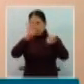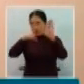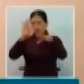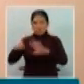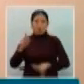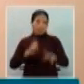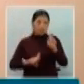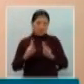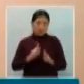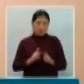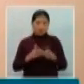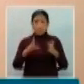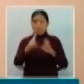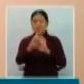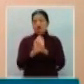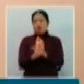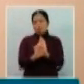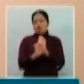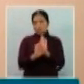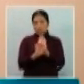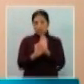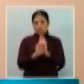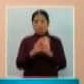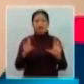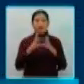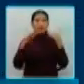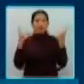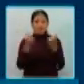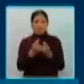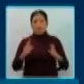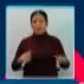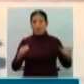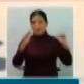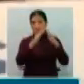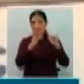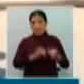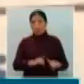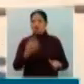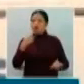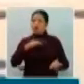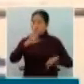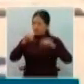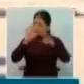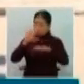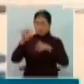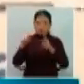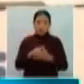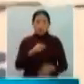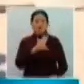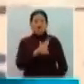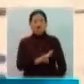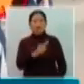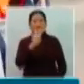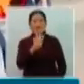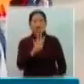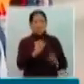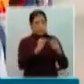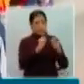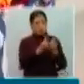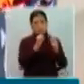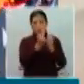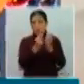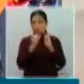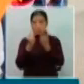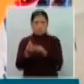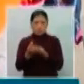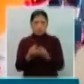desplegado, como ejemplo le pongo, en el departamento de La Paz, hemos desplegado 74 brigadas. En cada